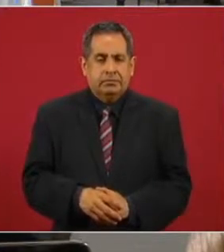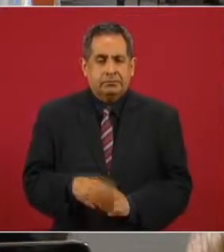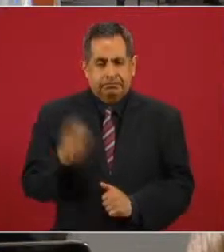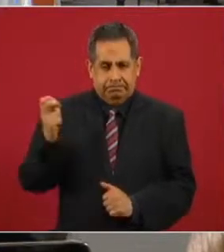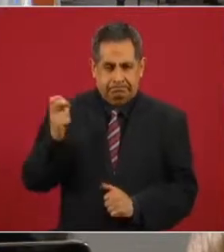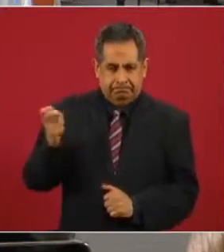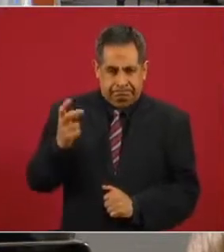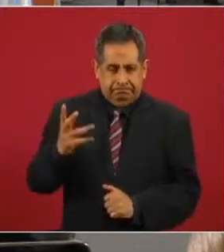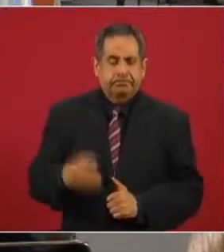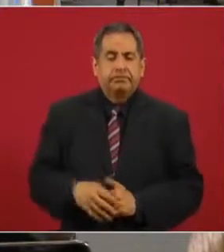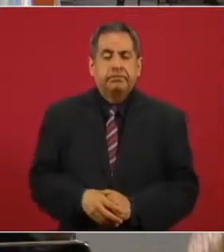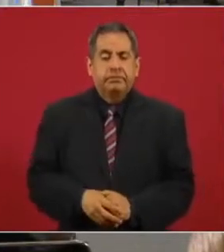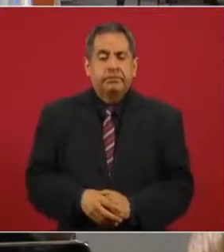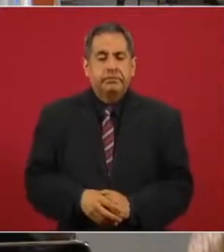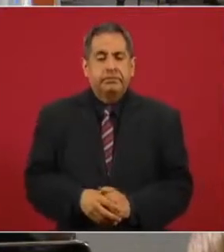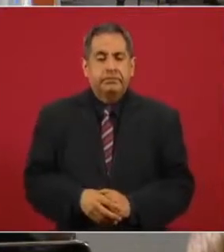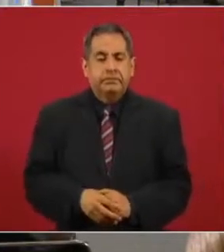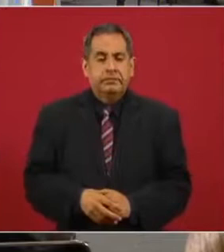Esta.